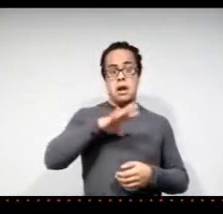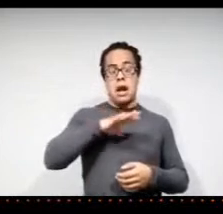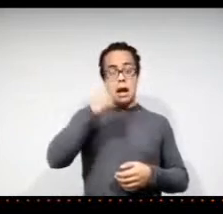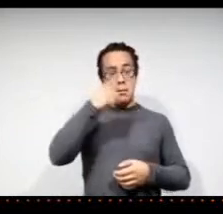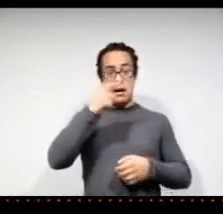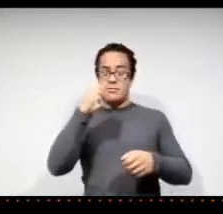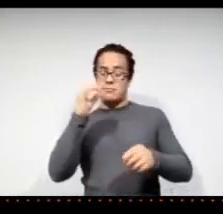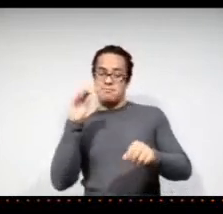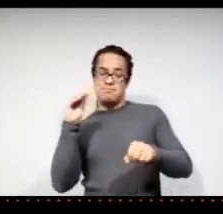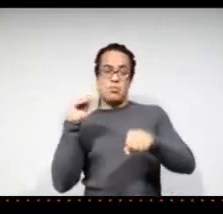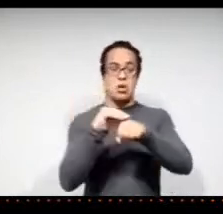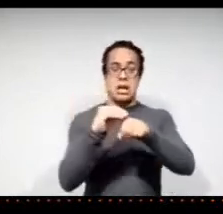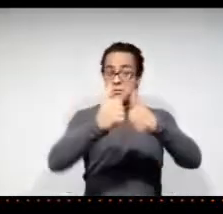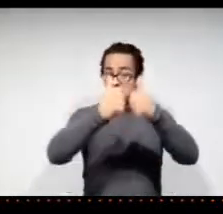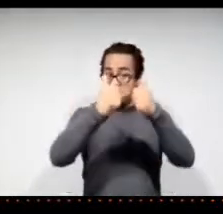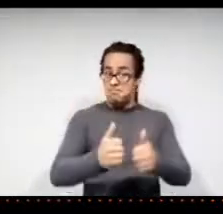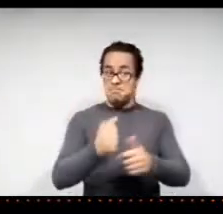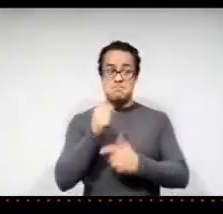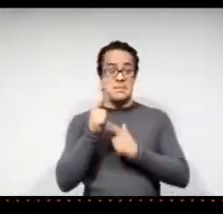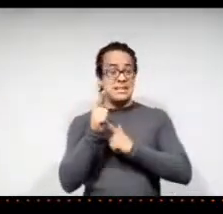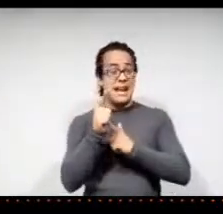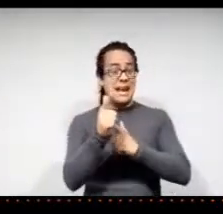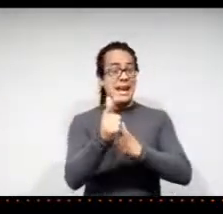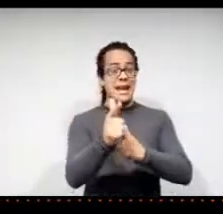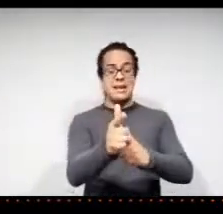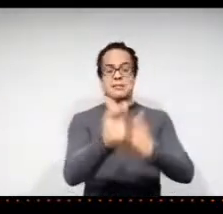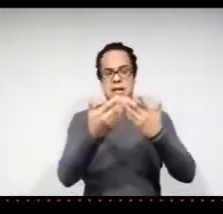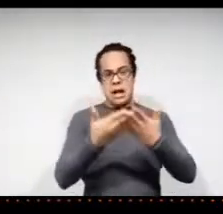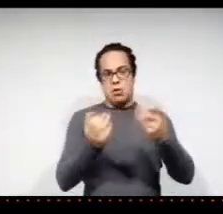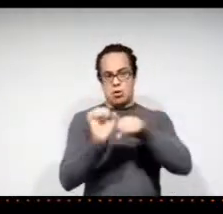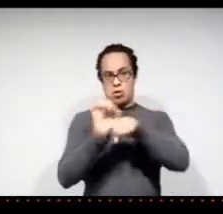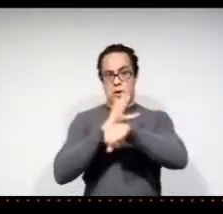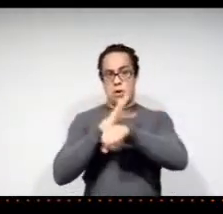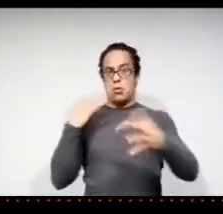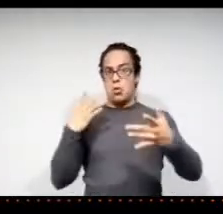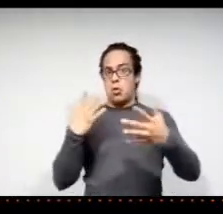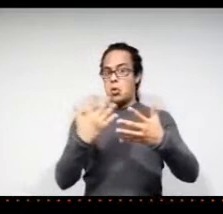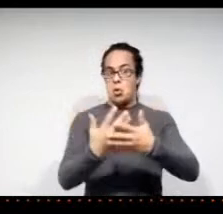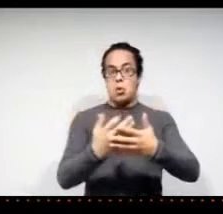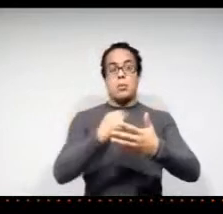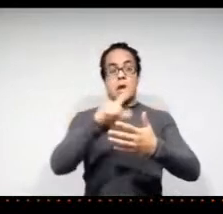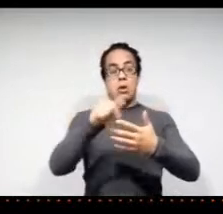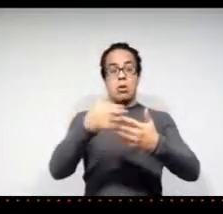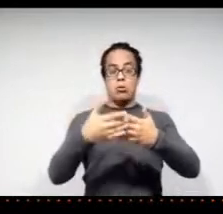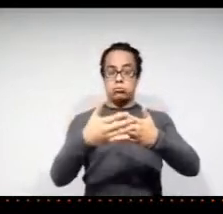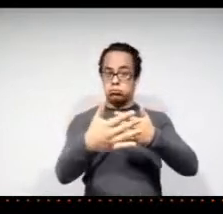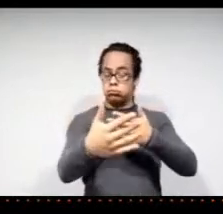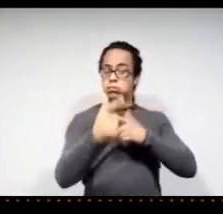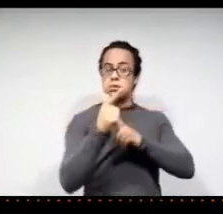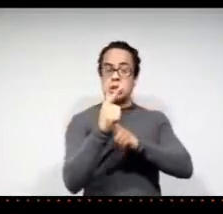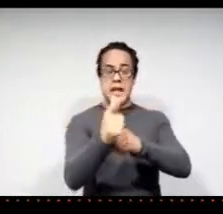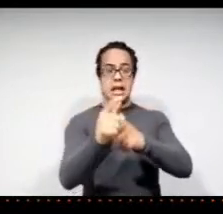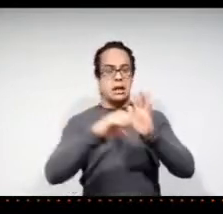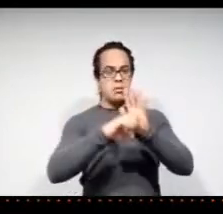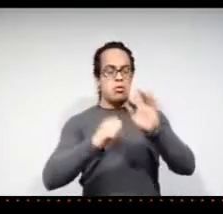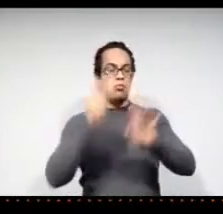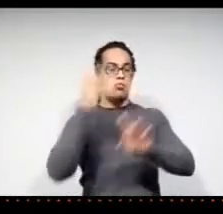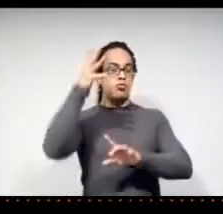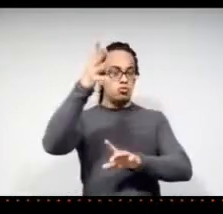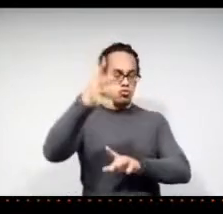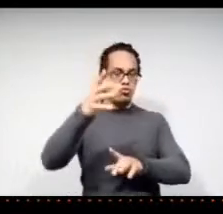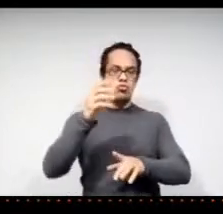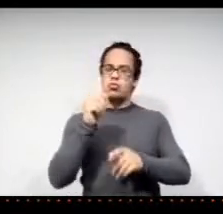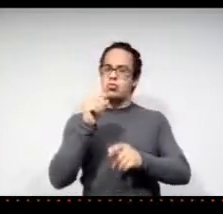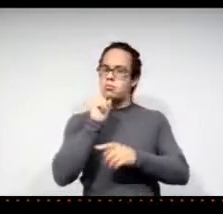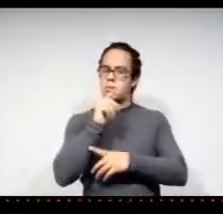quedarse en esta pandemia y para hacer frente a cualquier tipo, digamos, de eventos en el futuro que cada vez